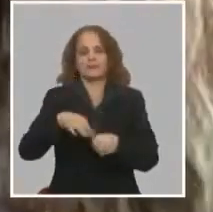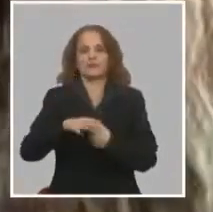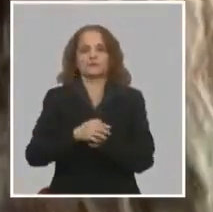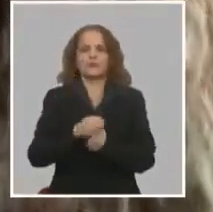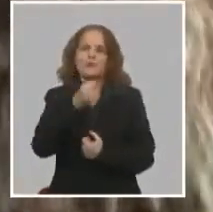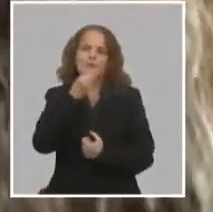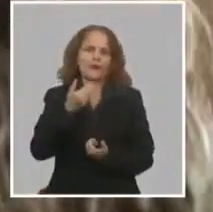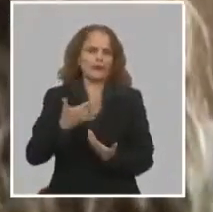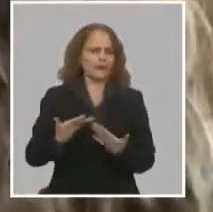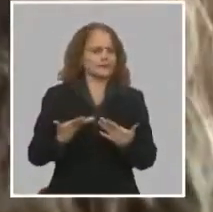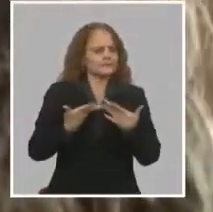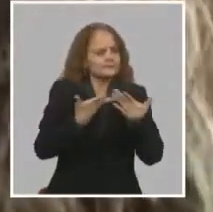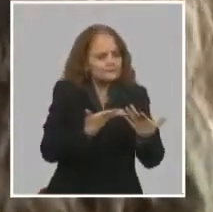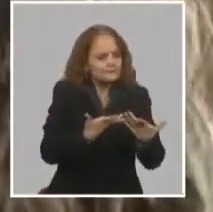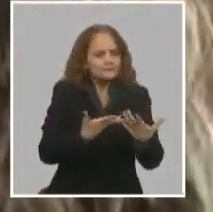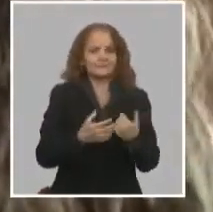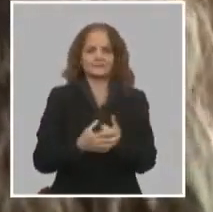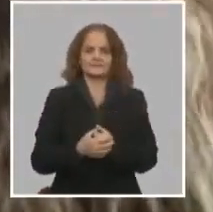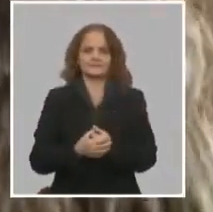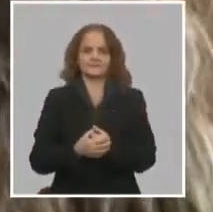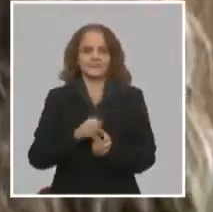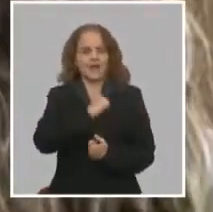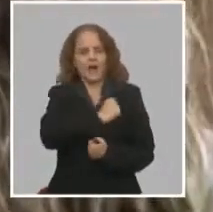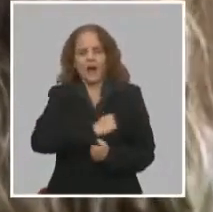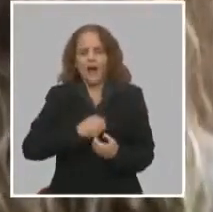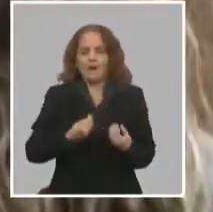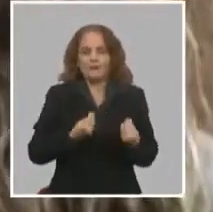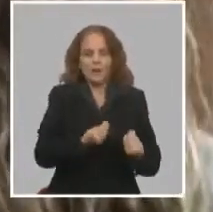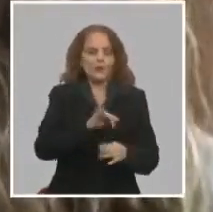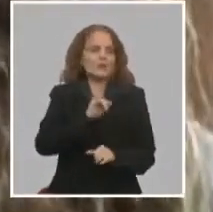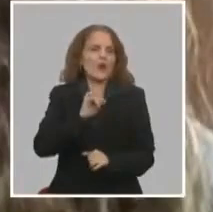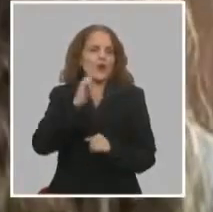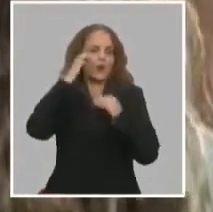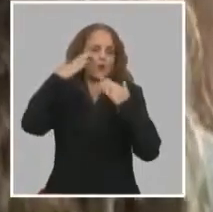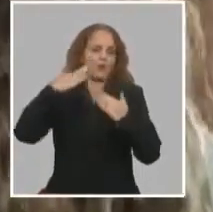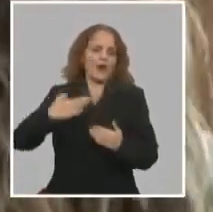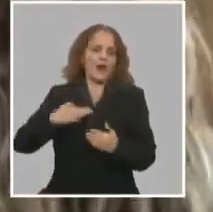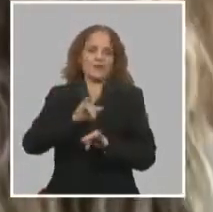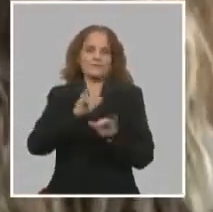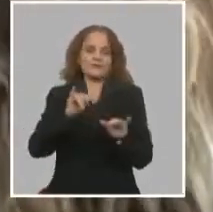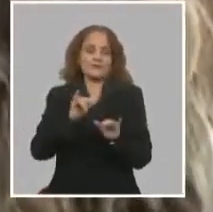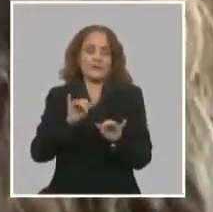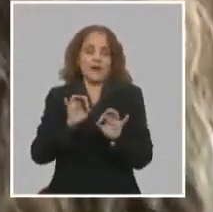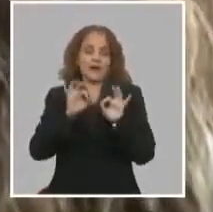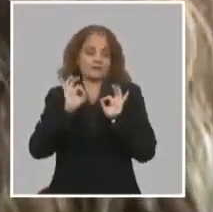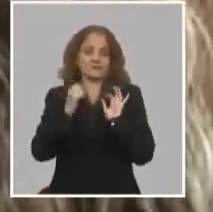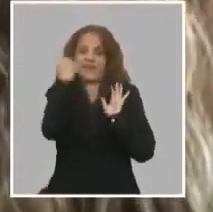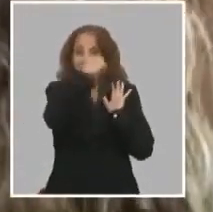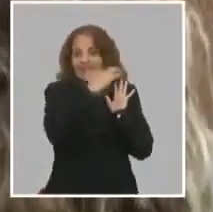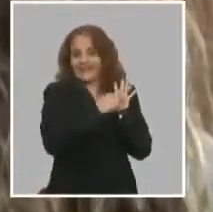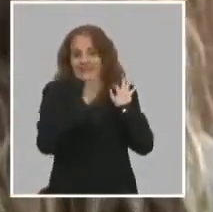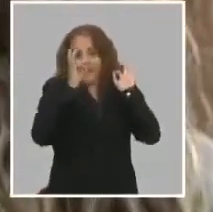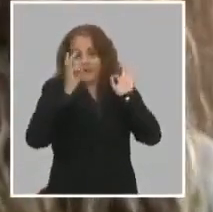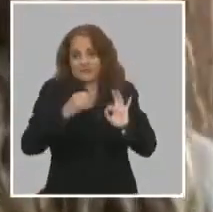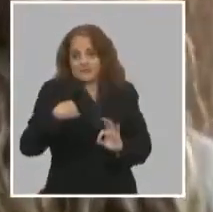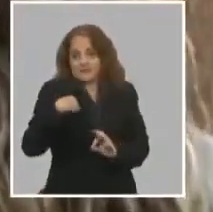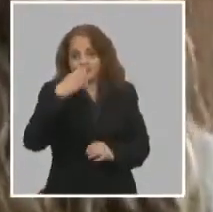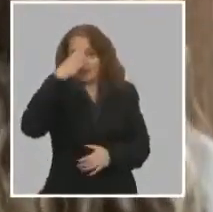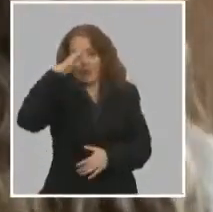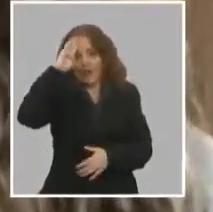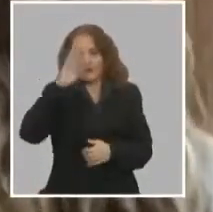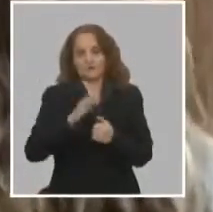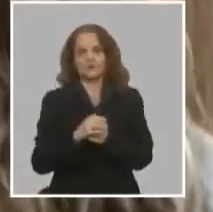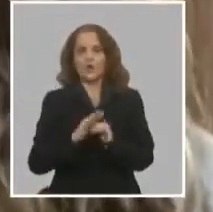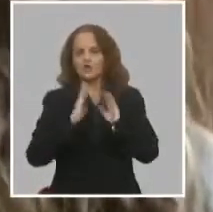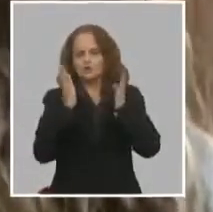entrega, con el desenfreno, con ese humanismo que nos caracteriza y que, como a veces digo a mis compañeros, son de las asignaturas